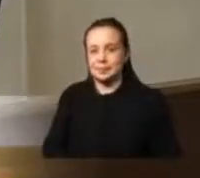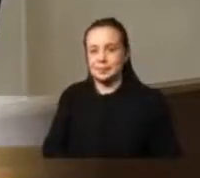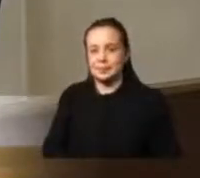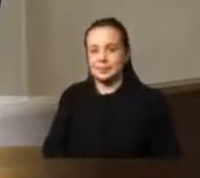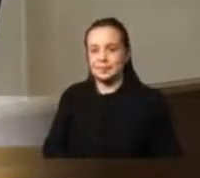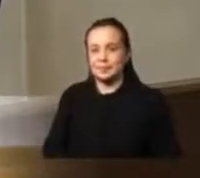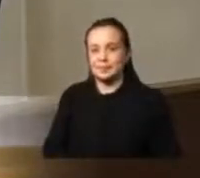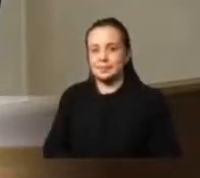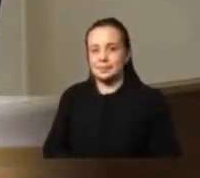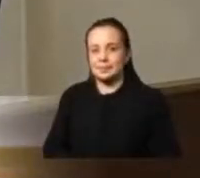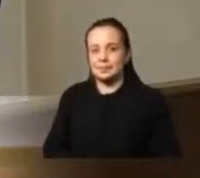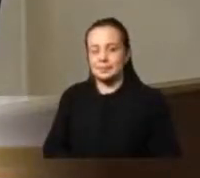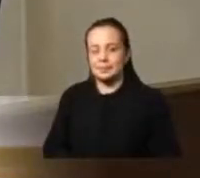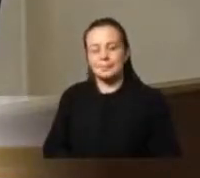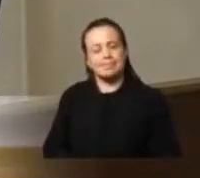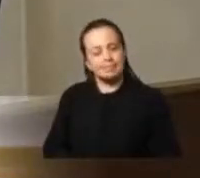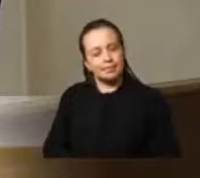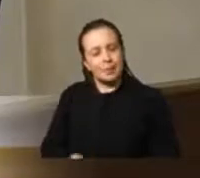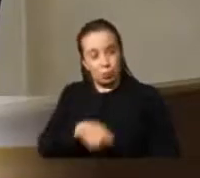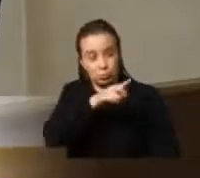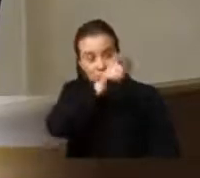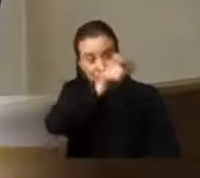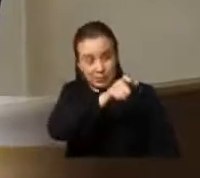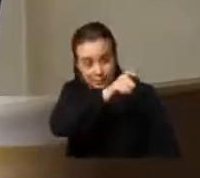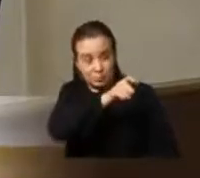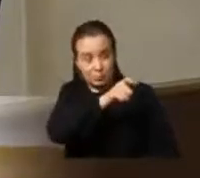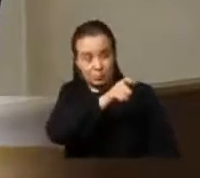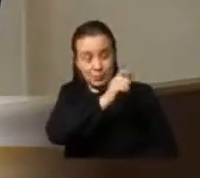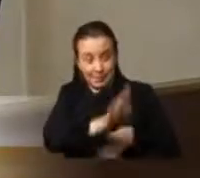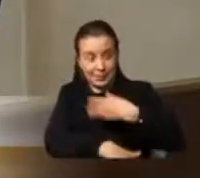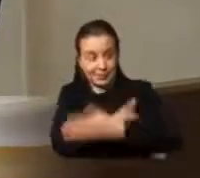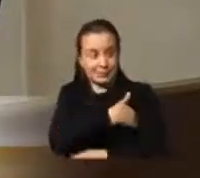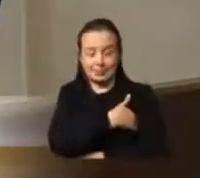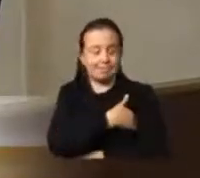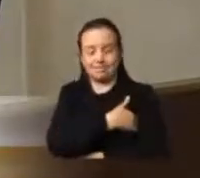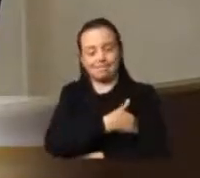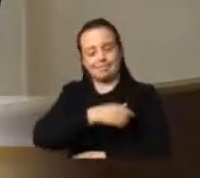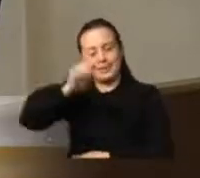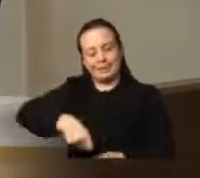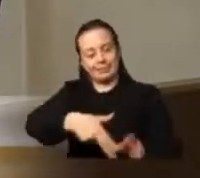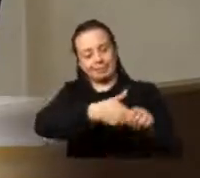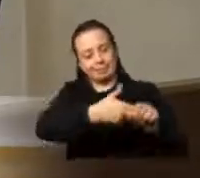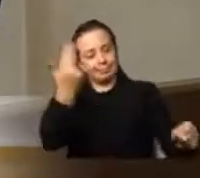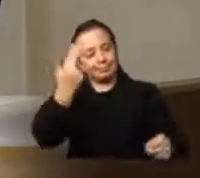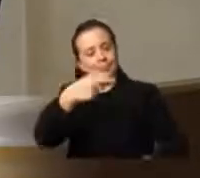Por eso, usted debe salir de su cargo, señor ministro.